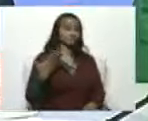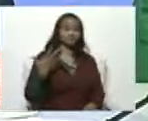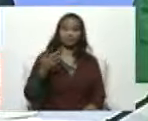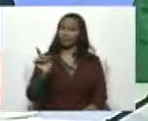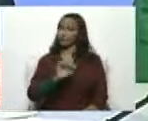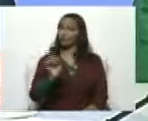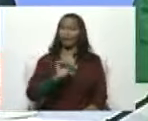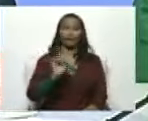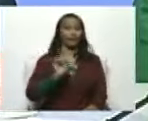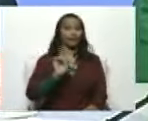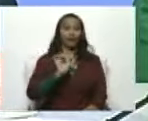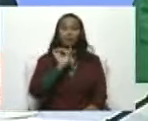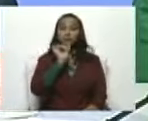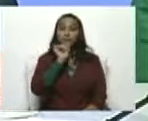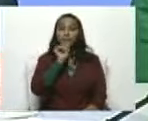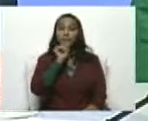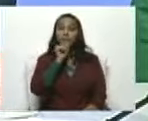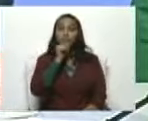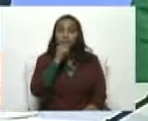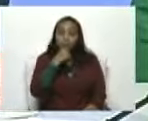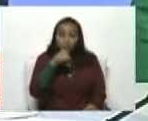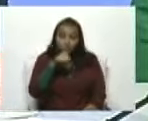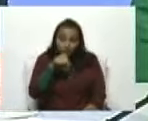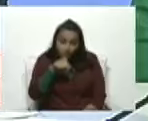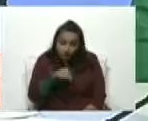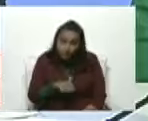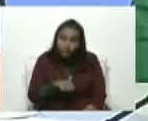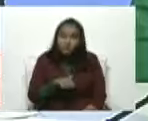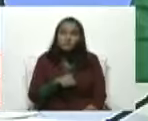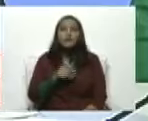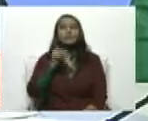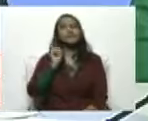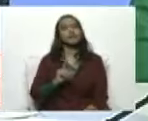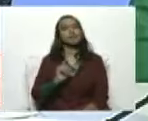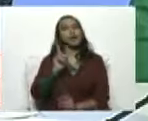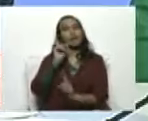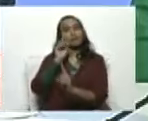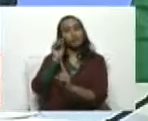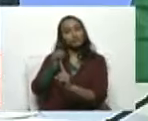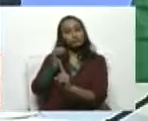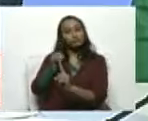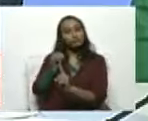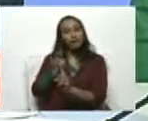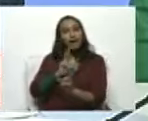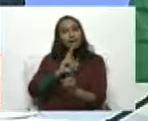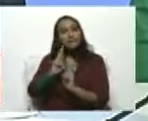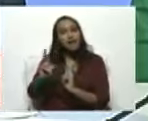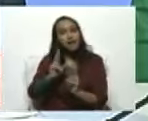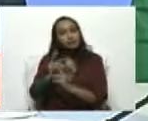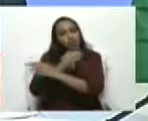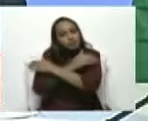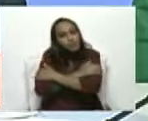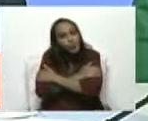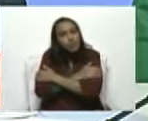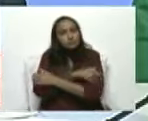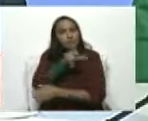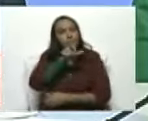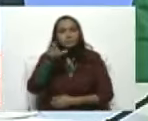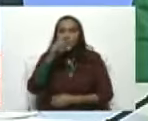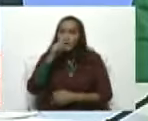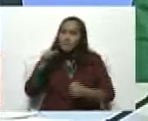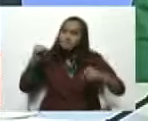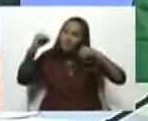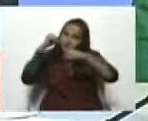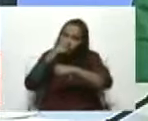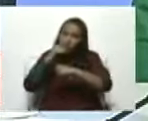No vaya a creer. Construyamos las bases ahorita, ¿ves? Para esa relación amorosa